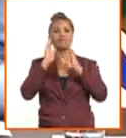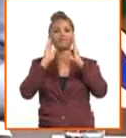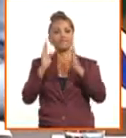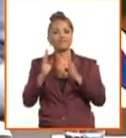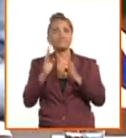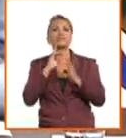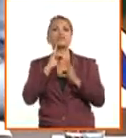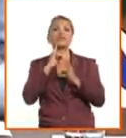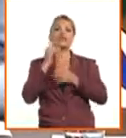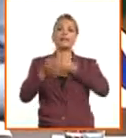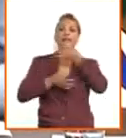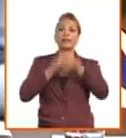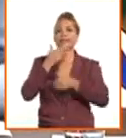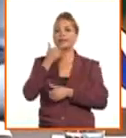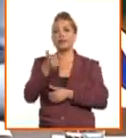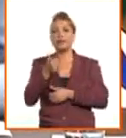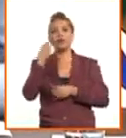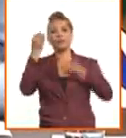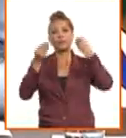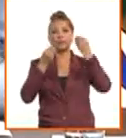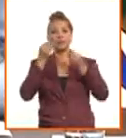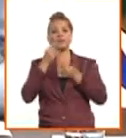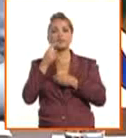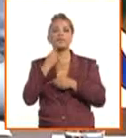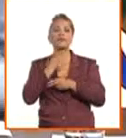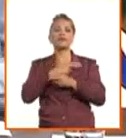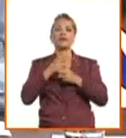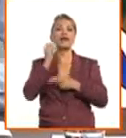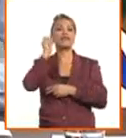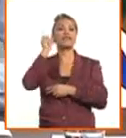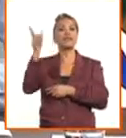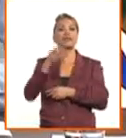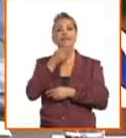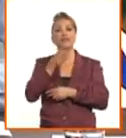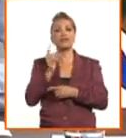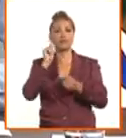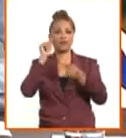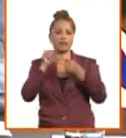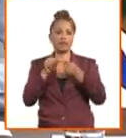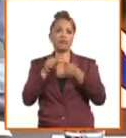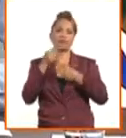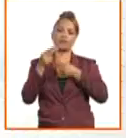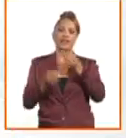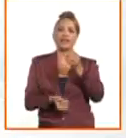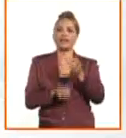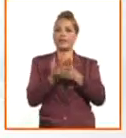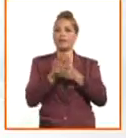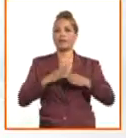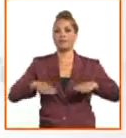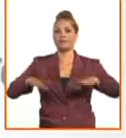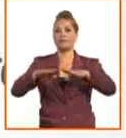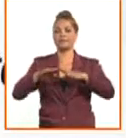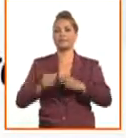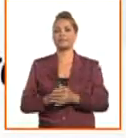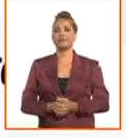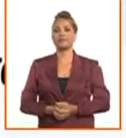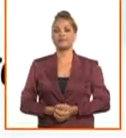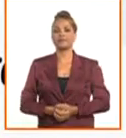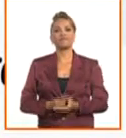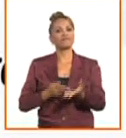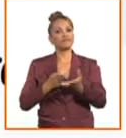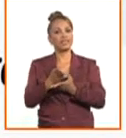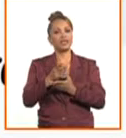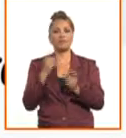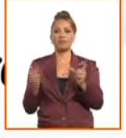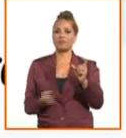coherente al pensamiento de Fidel y a los propósitos con los que él concibió este proyecto. Seguimos en